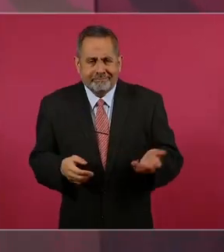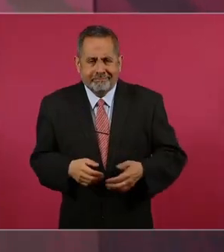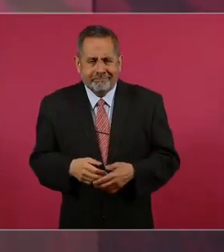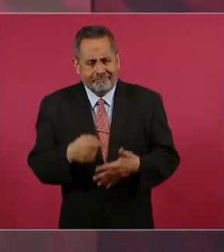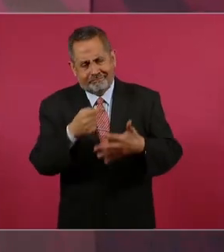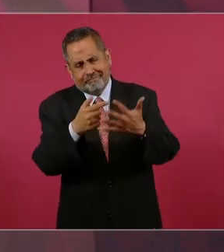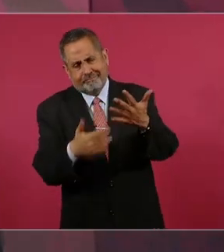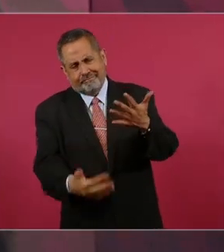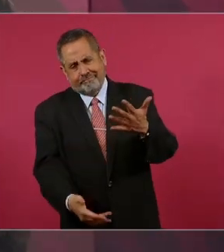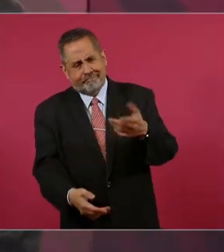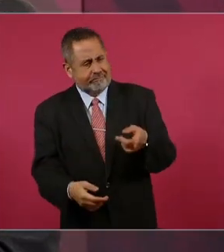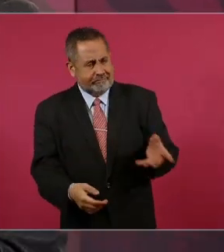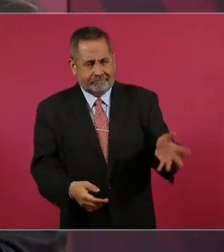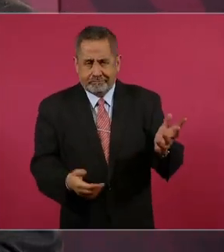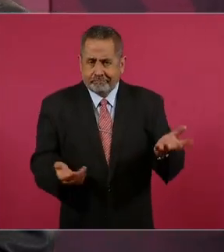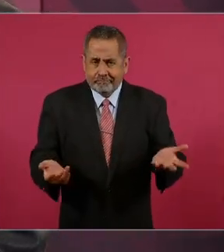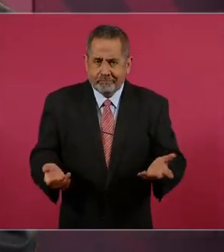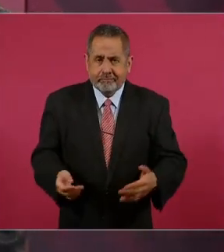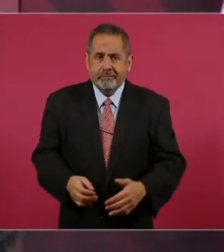etcétera, etcétera, etcétera.